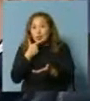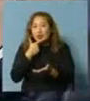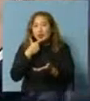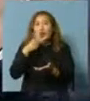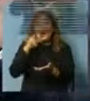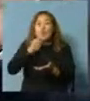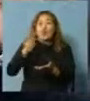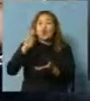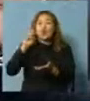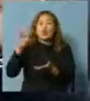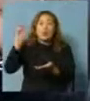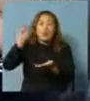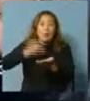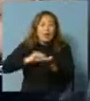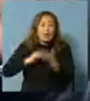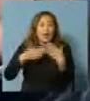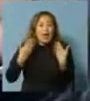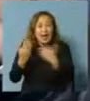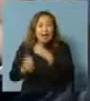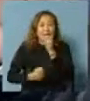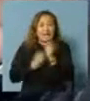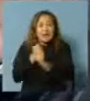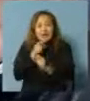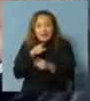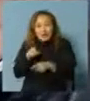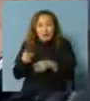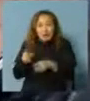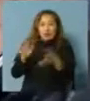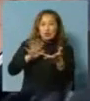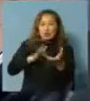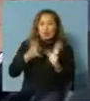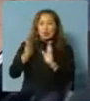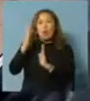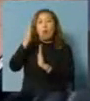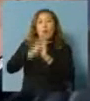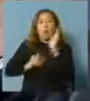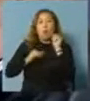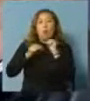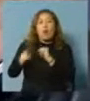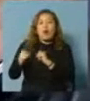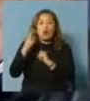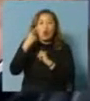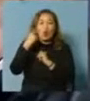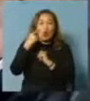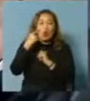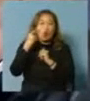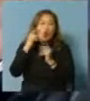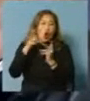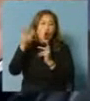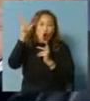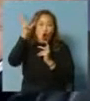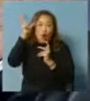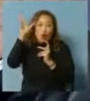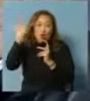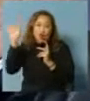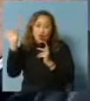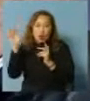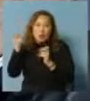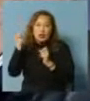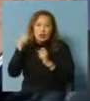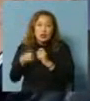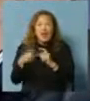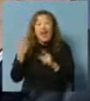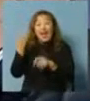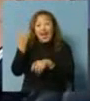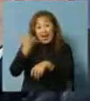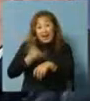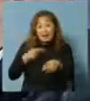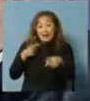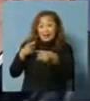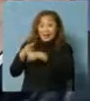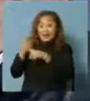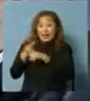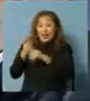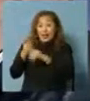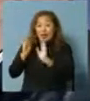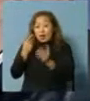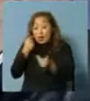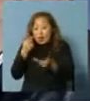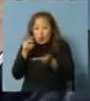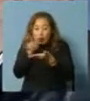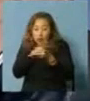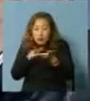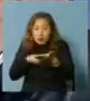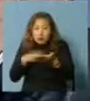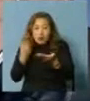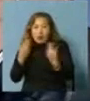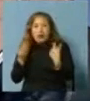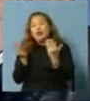los 200 restantes, de manera tal que hasta ahí estarían blanqueados los primeros, digamos, 800 pesos. Y hay un reclamo que lo estamos estudiando,